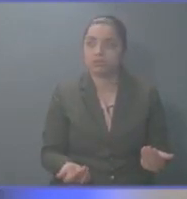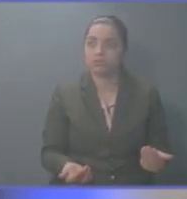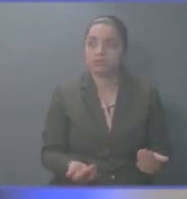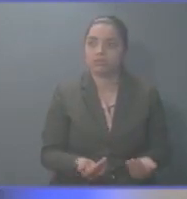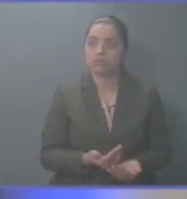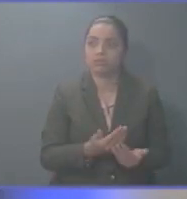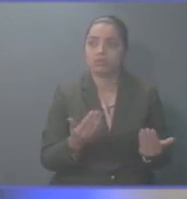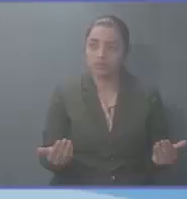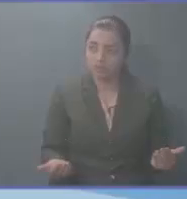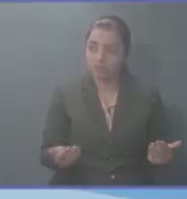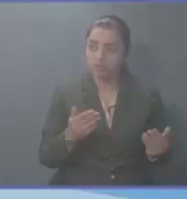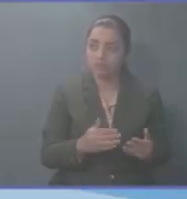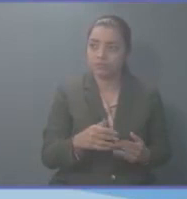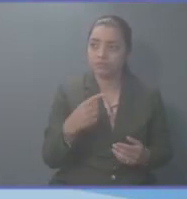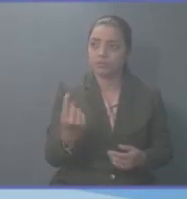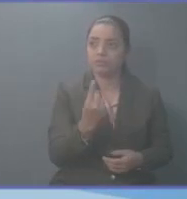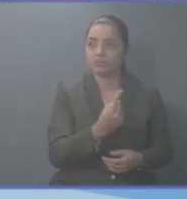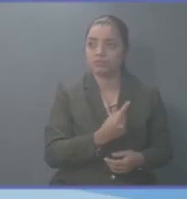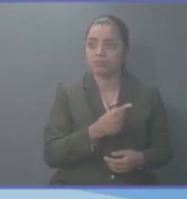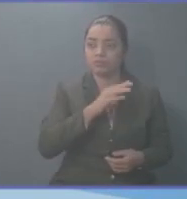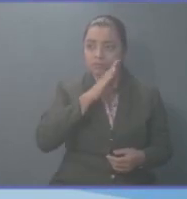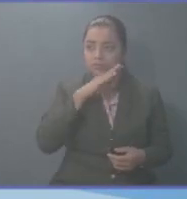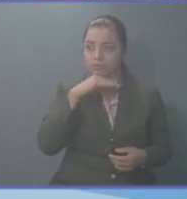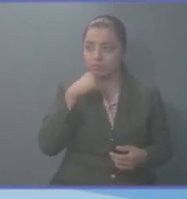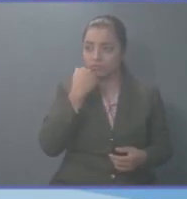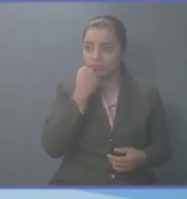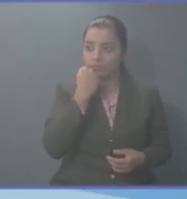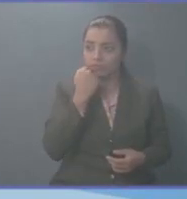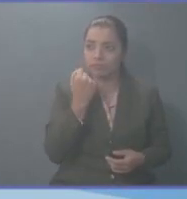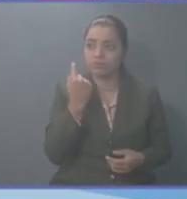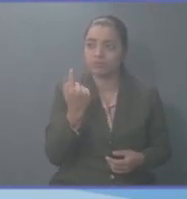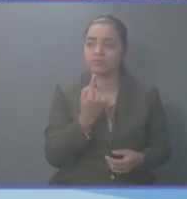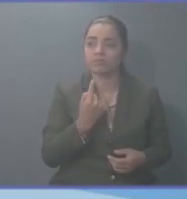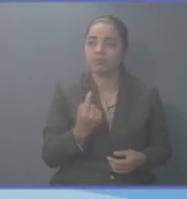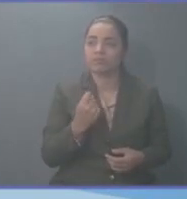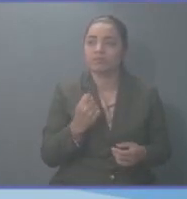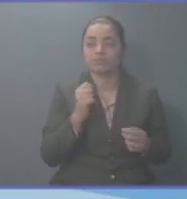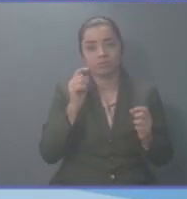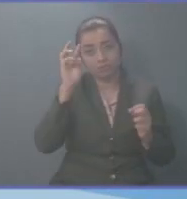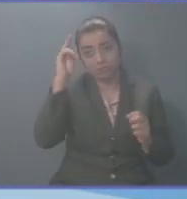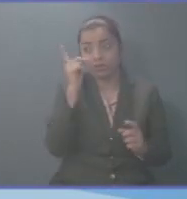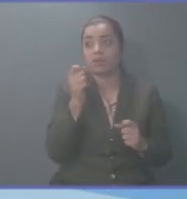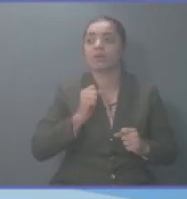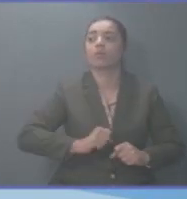no es que si a la persona como tal se infecta del virus, obviamente está condenada a